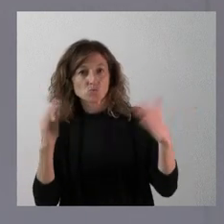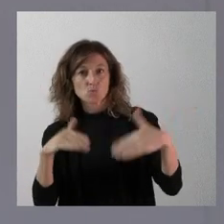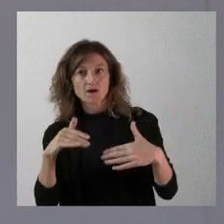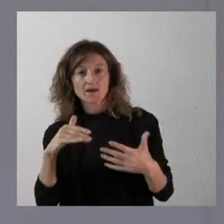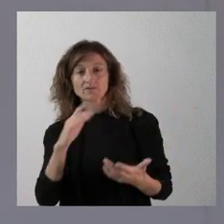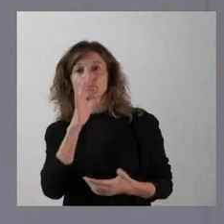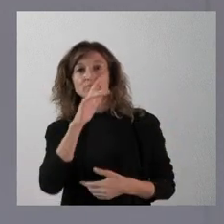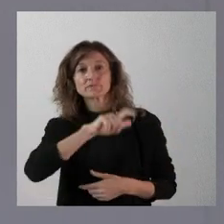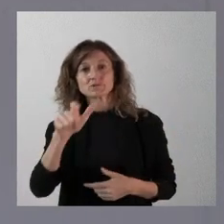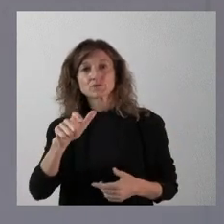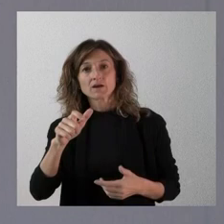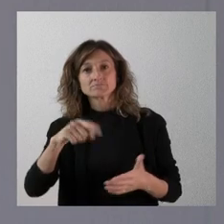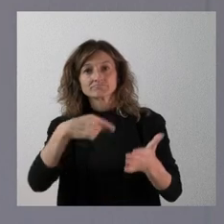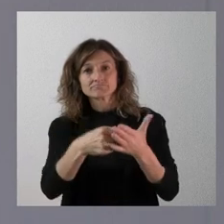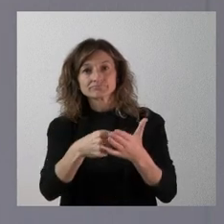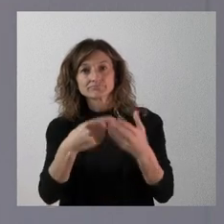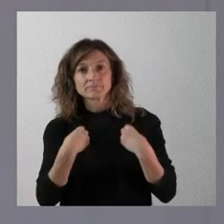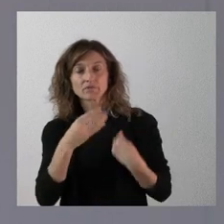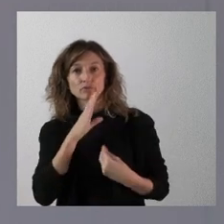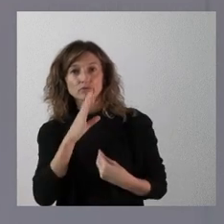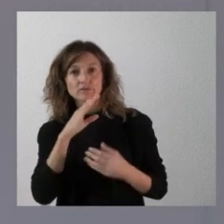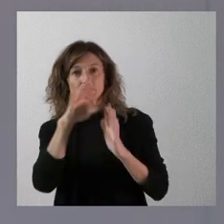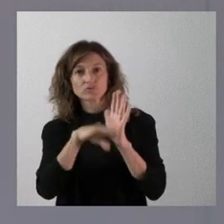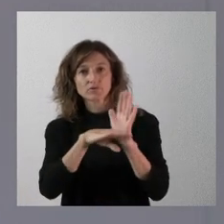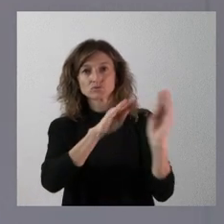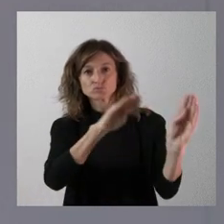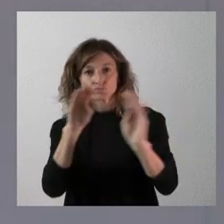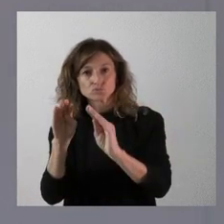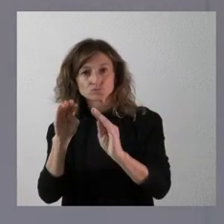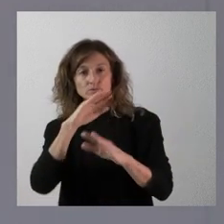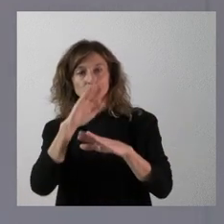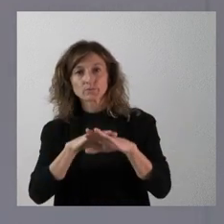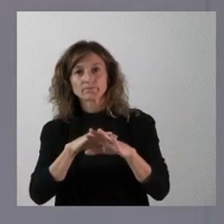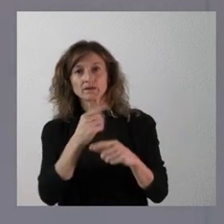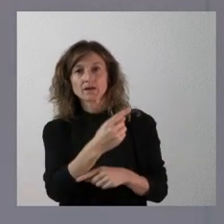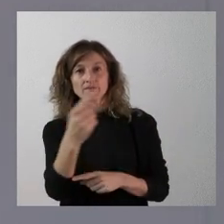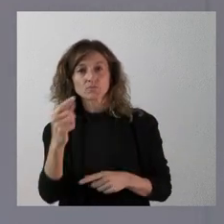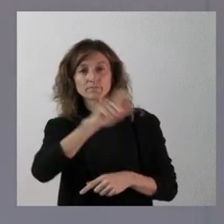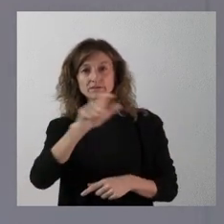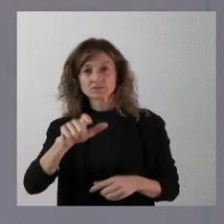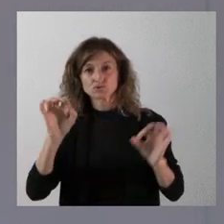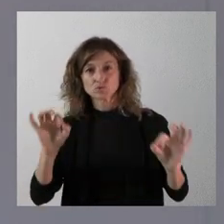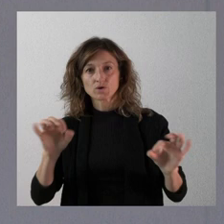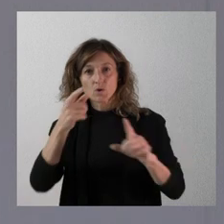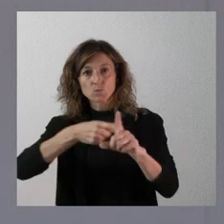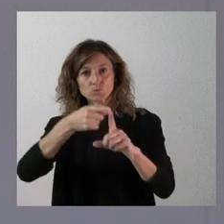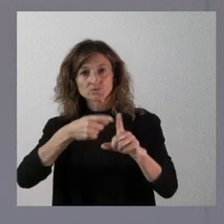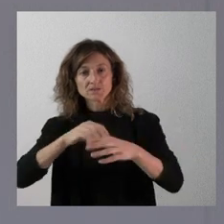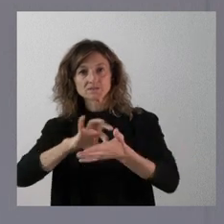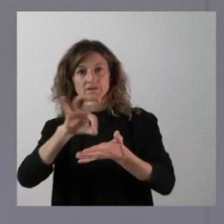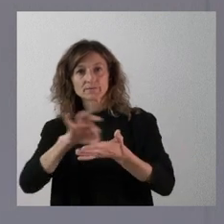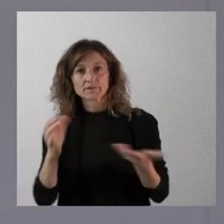dónde están censados y cuáles son las condiciones que cumplen las personas que usan estos servicios